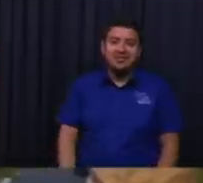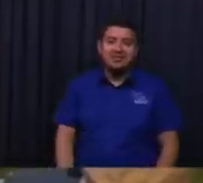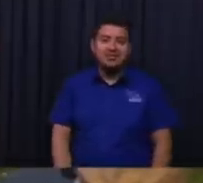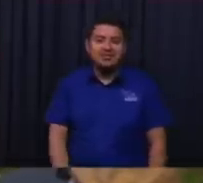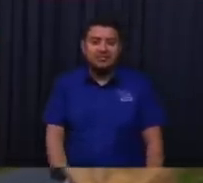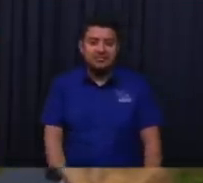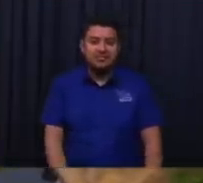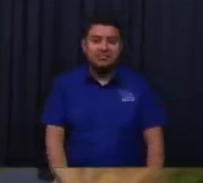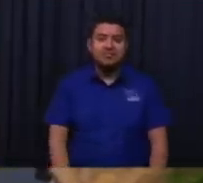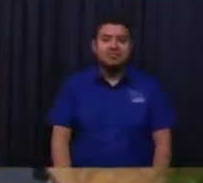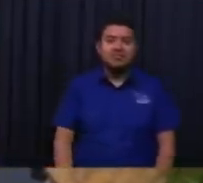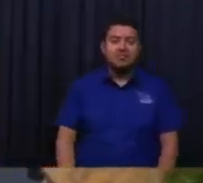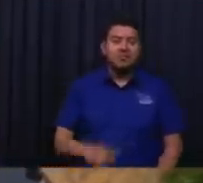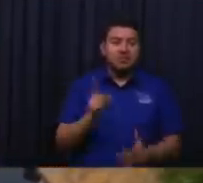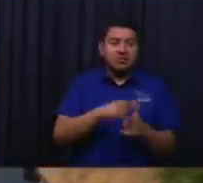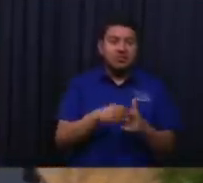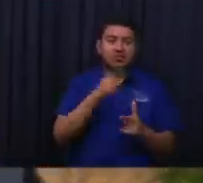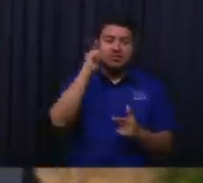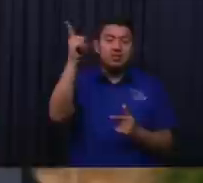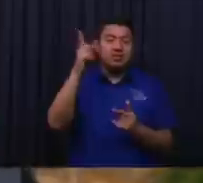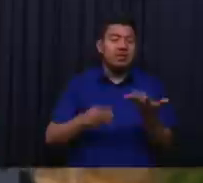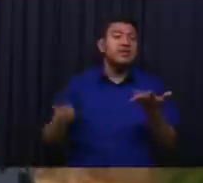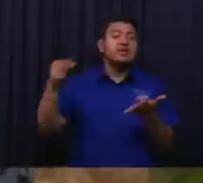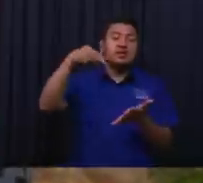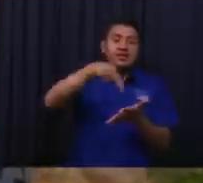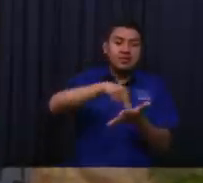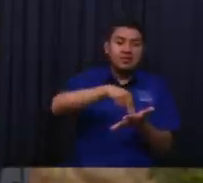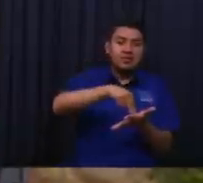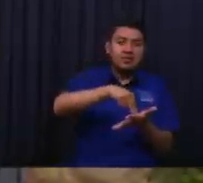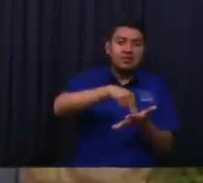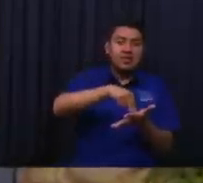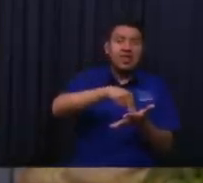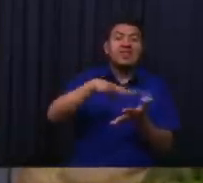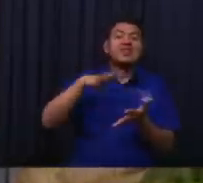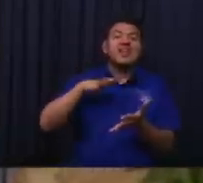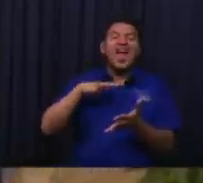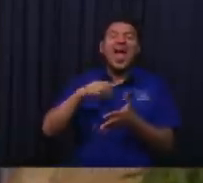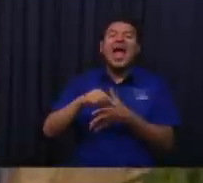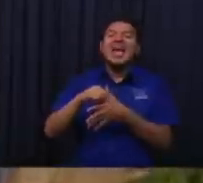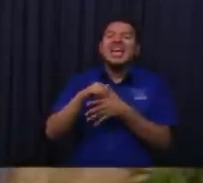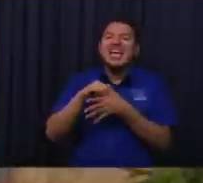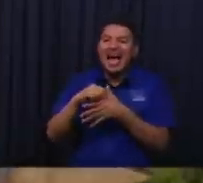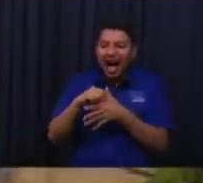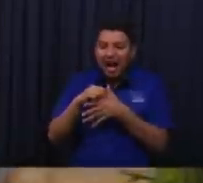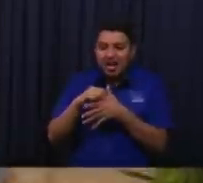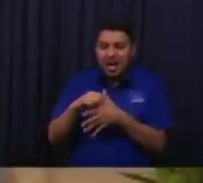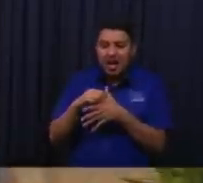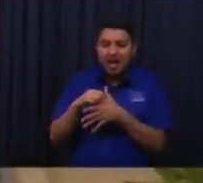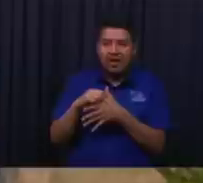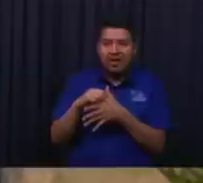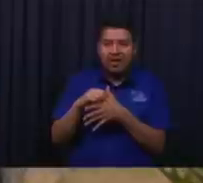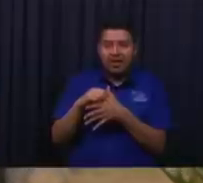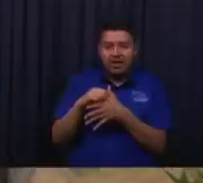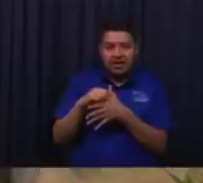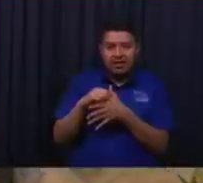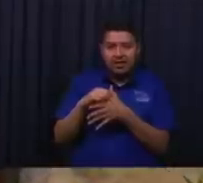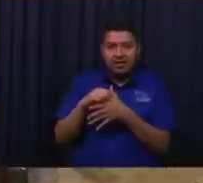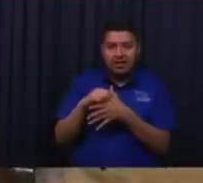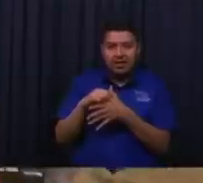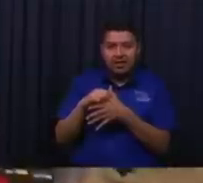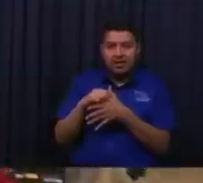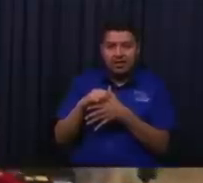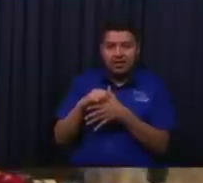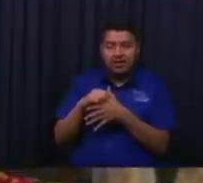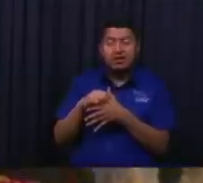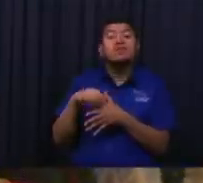cuando el Señor resucita, ¿tenía carne? ¿Sí o no? ¿Tenía